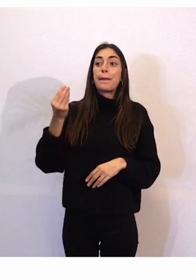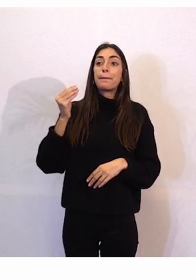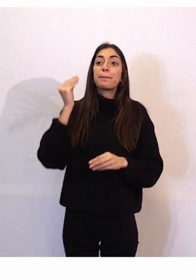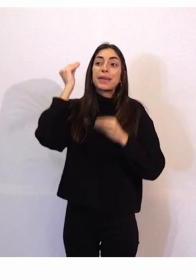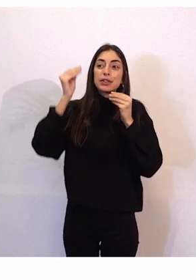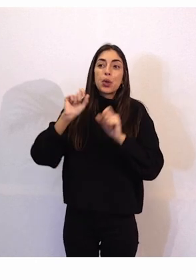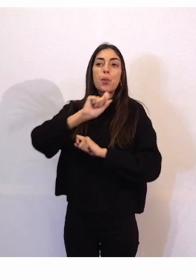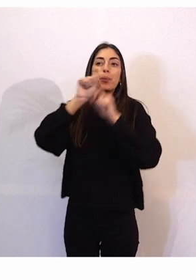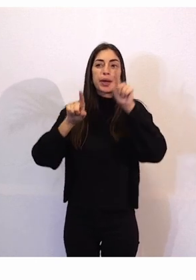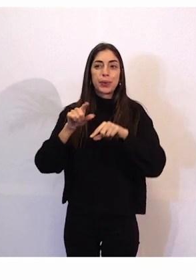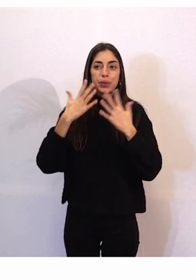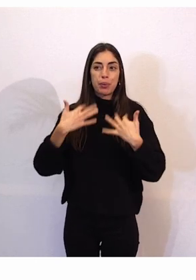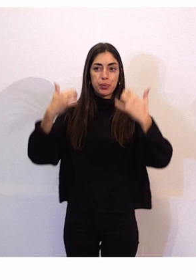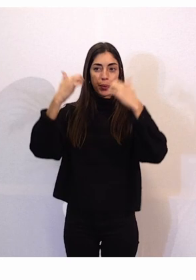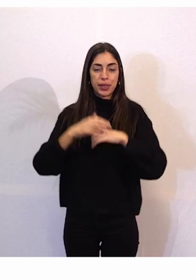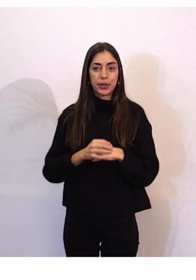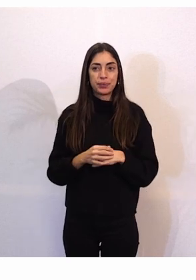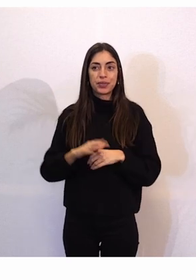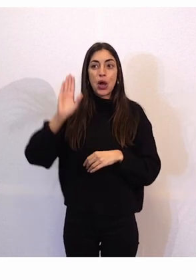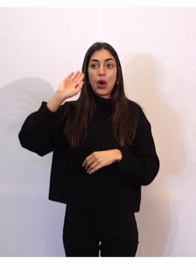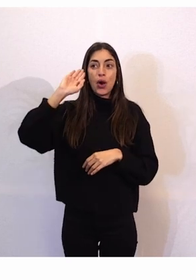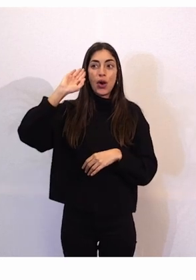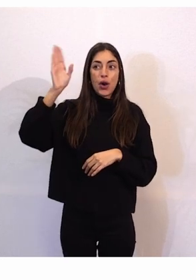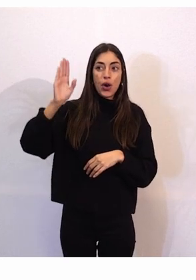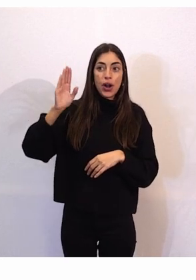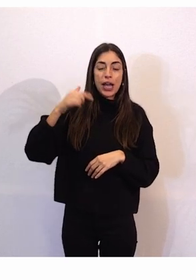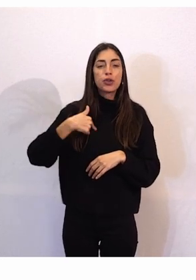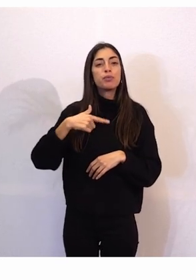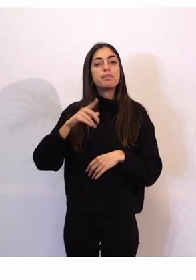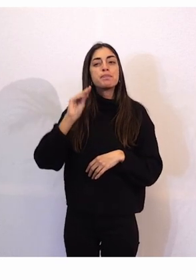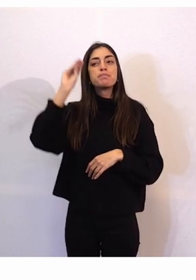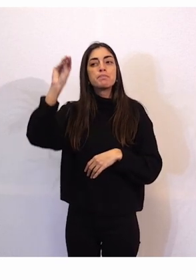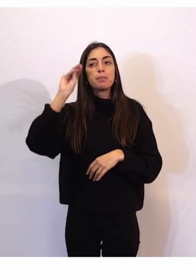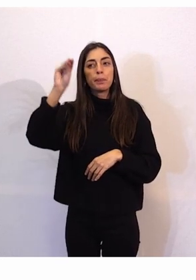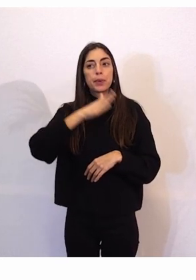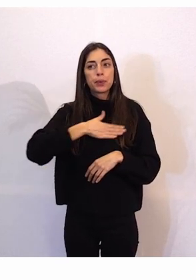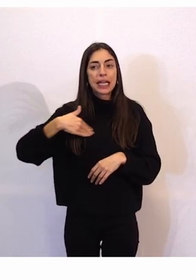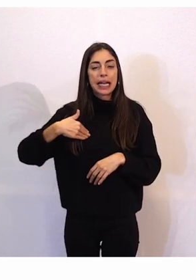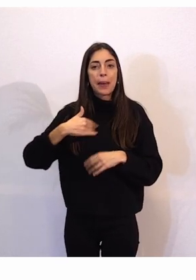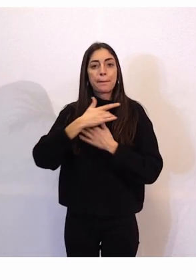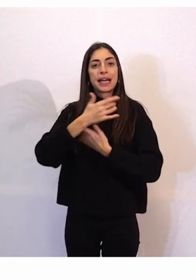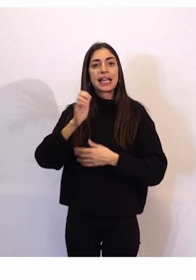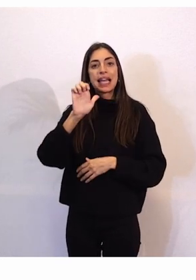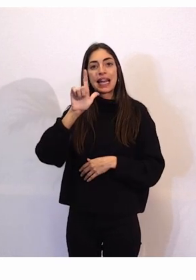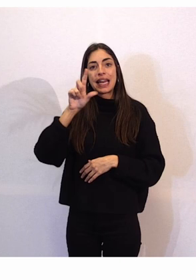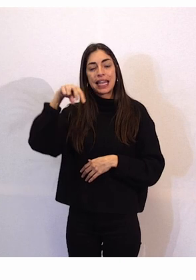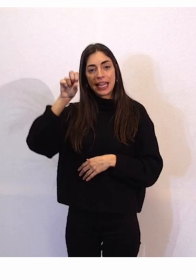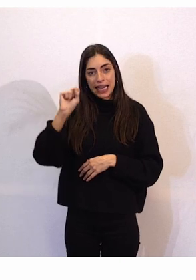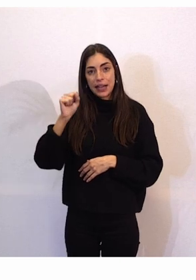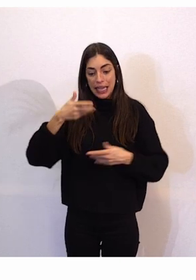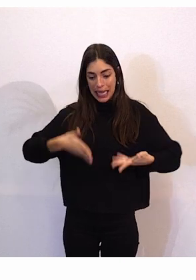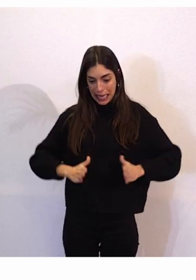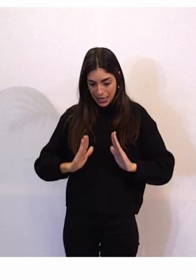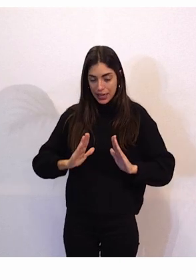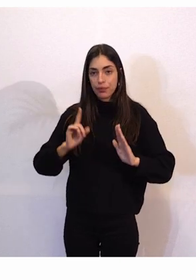creo. A ver, ¿quién más? Hola, yo le quería preguntar a María Elena, hija. Todos tenemos